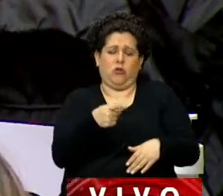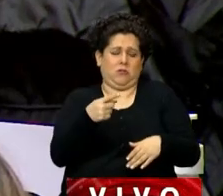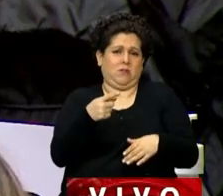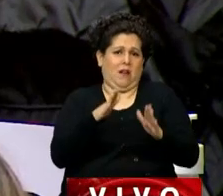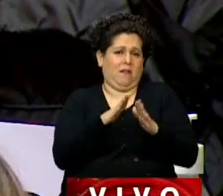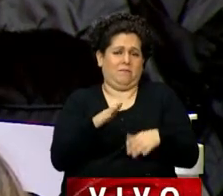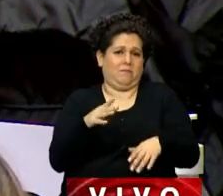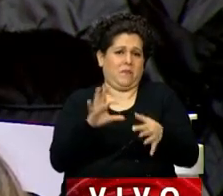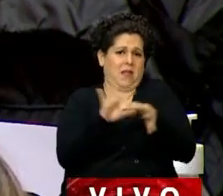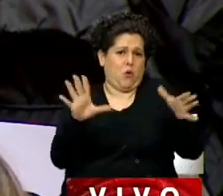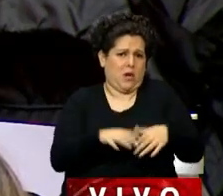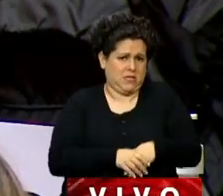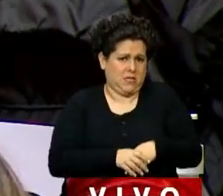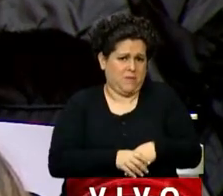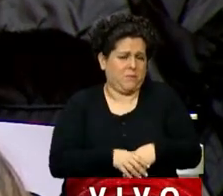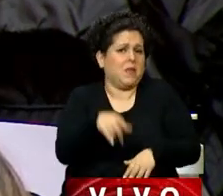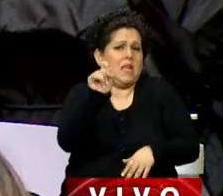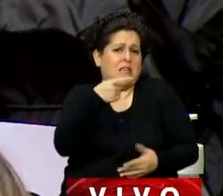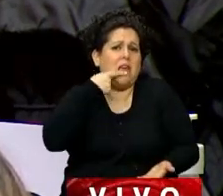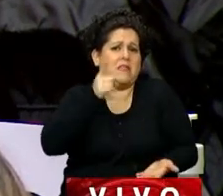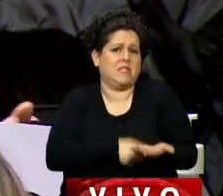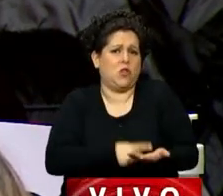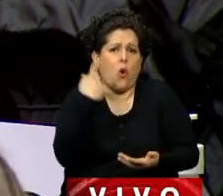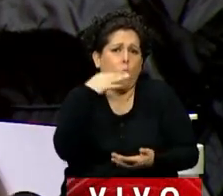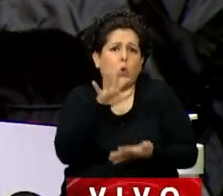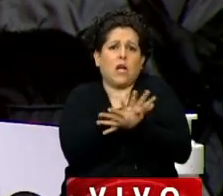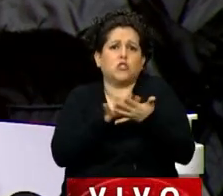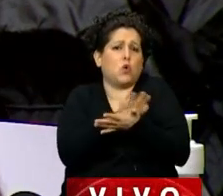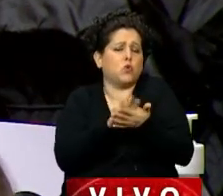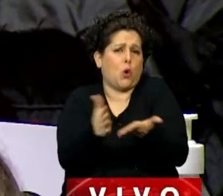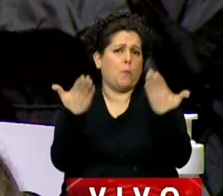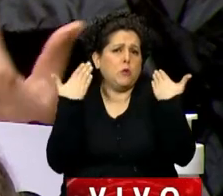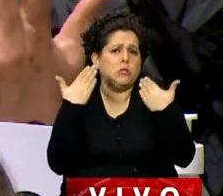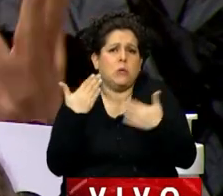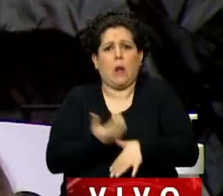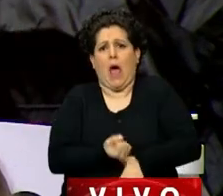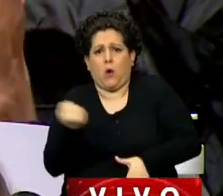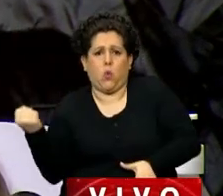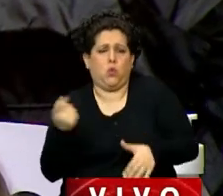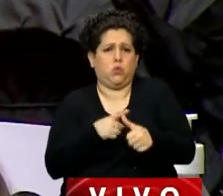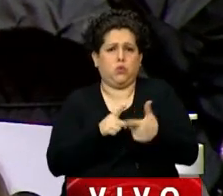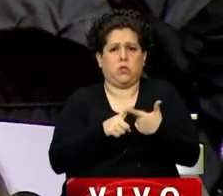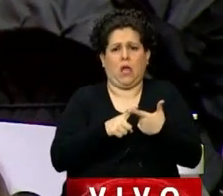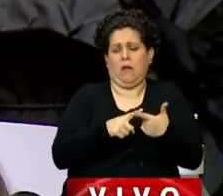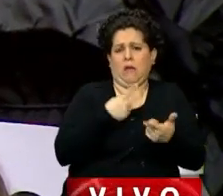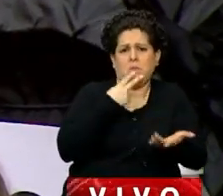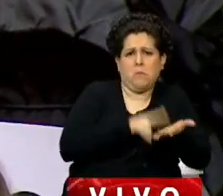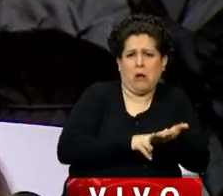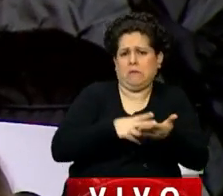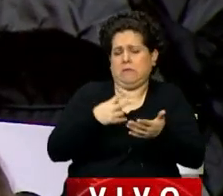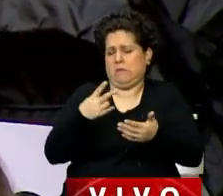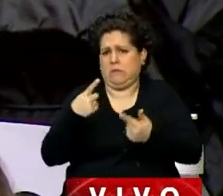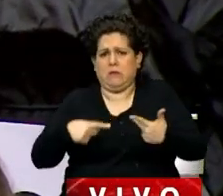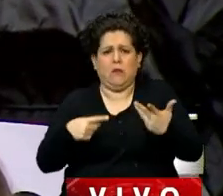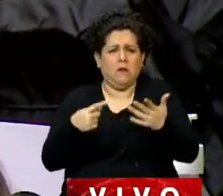ese cambio? ¿Quién decidió que la única salida posible es con ajuste, reducción del déficit y todos